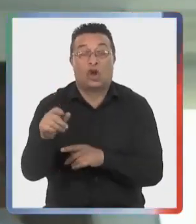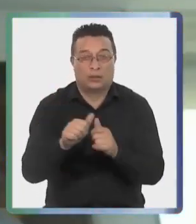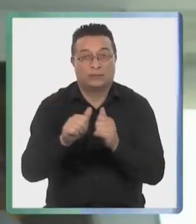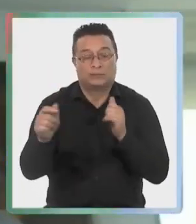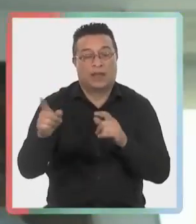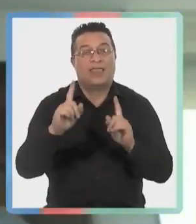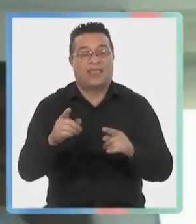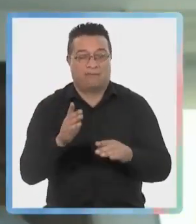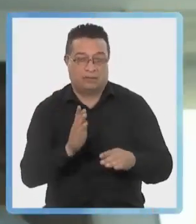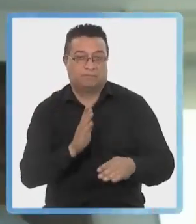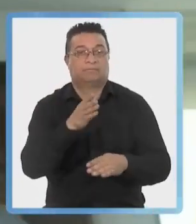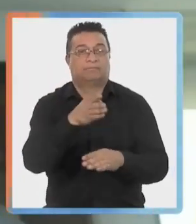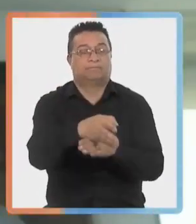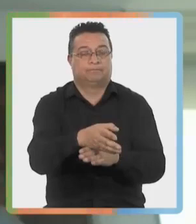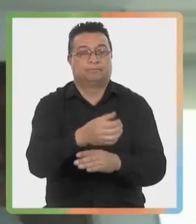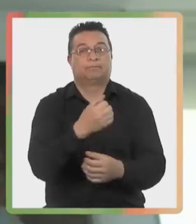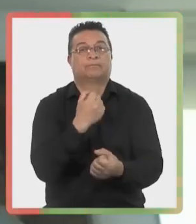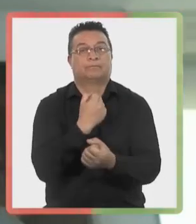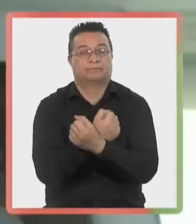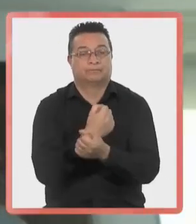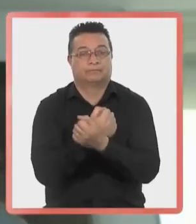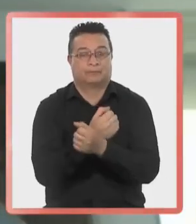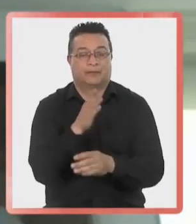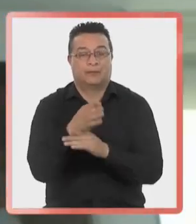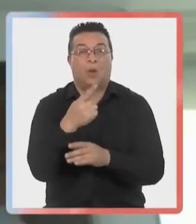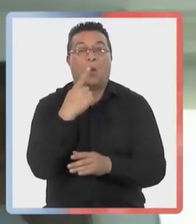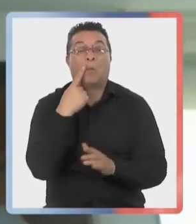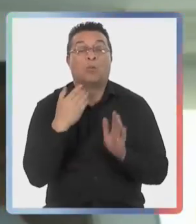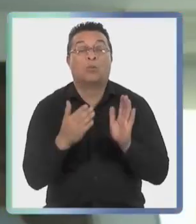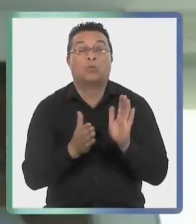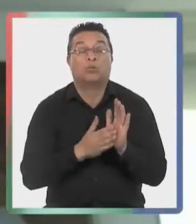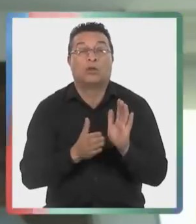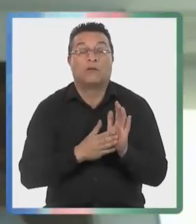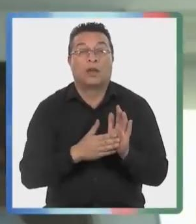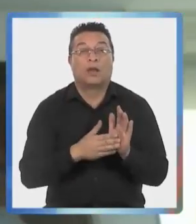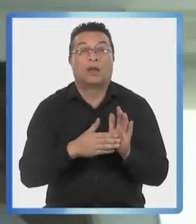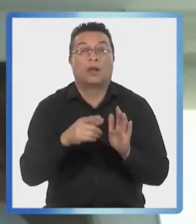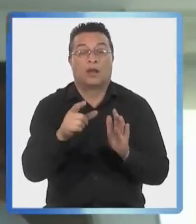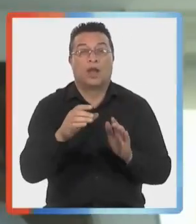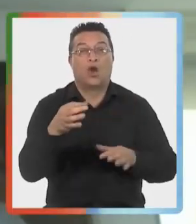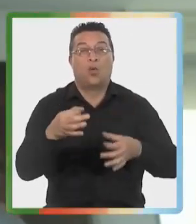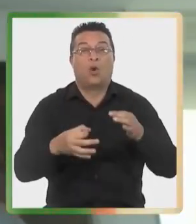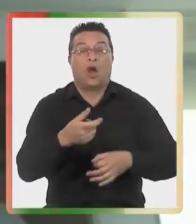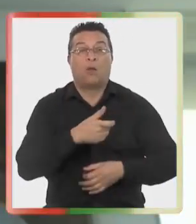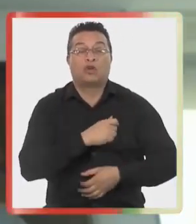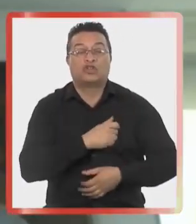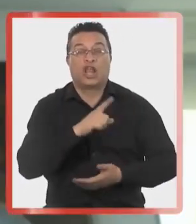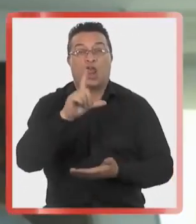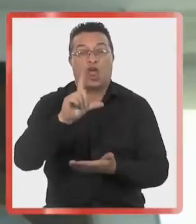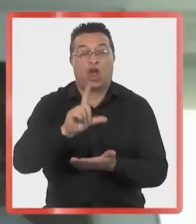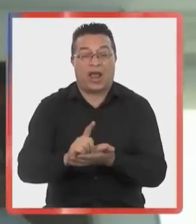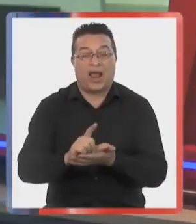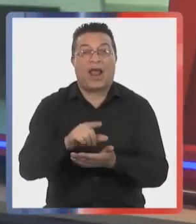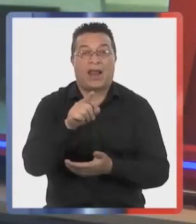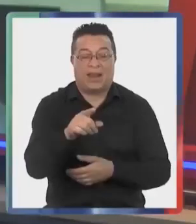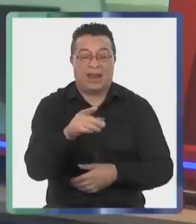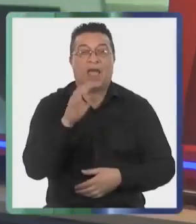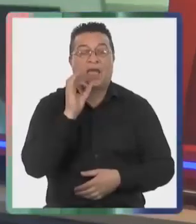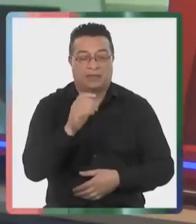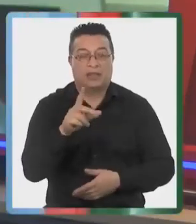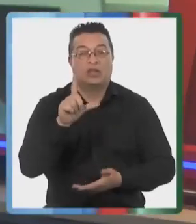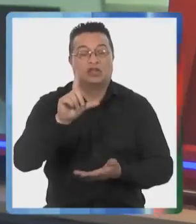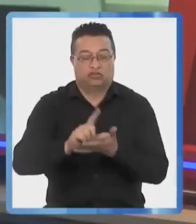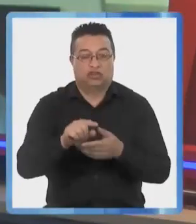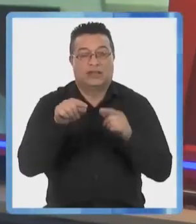ir a presentar una constancia al juzgado de policía local. Es una constancia de que está